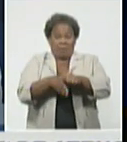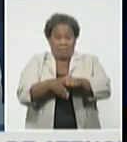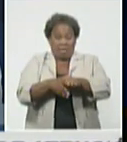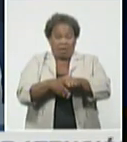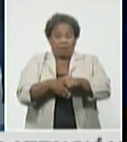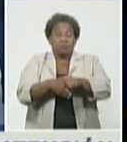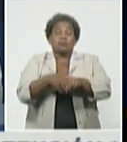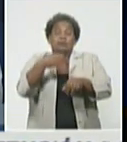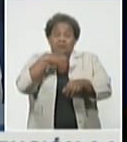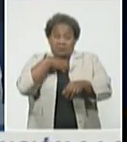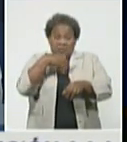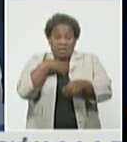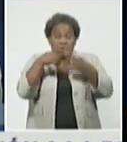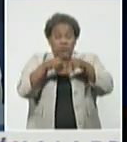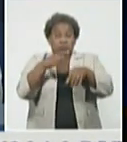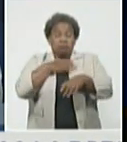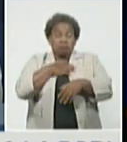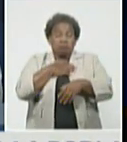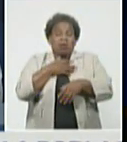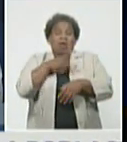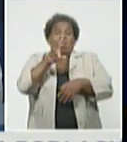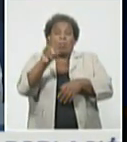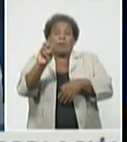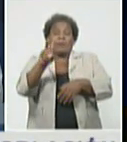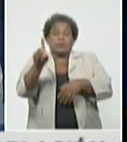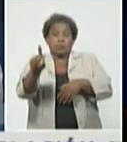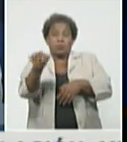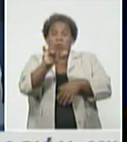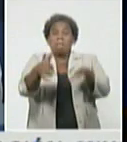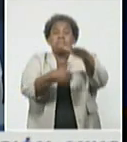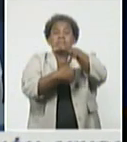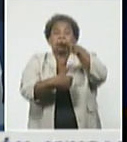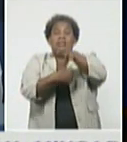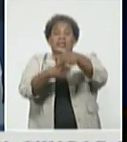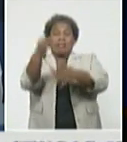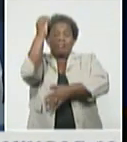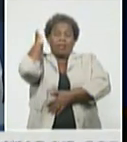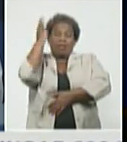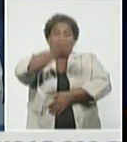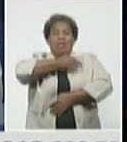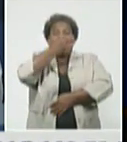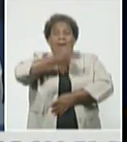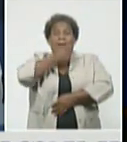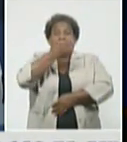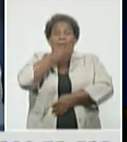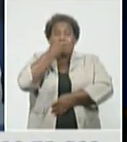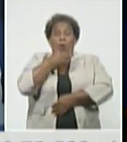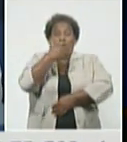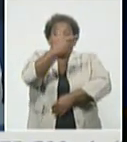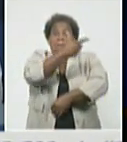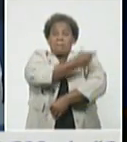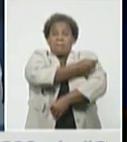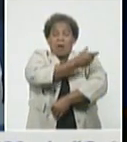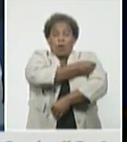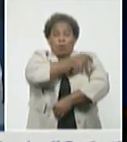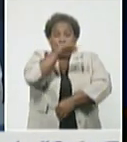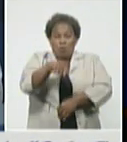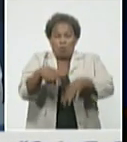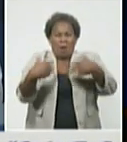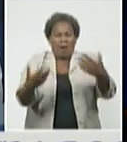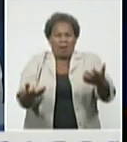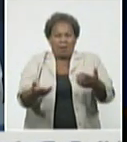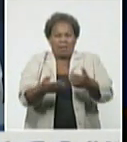2021. Y como ya nuestro presidente dijo hace un tiempo, pues la vacuna que tenemos hoy es